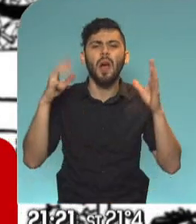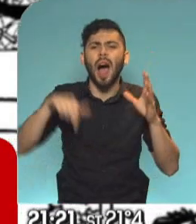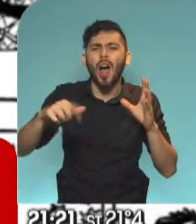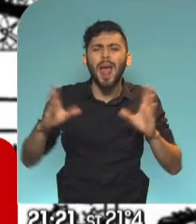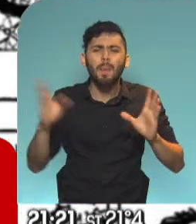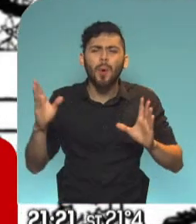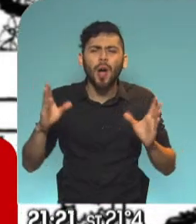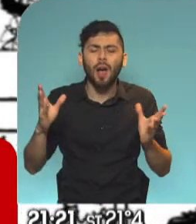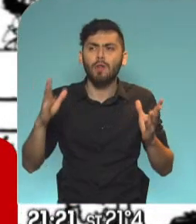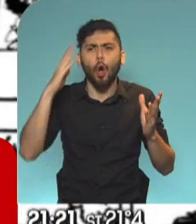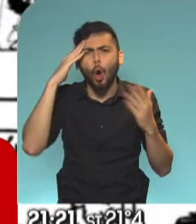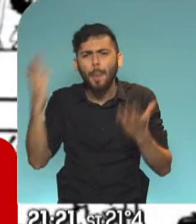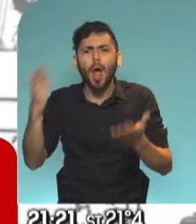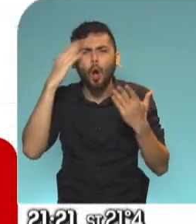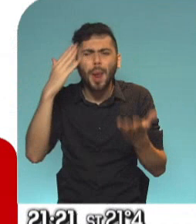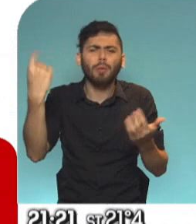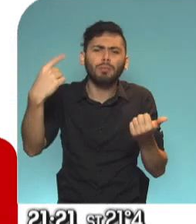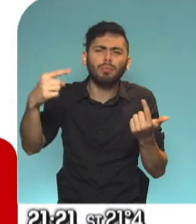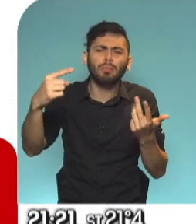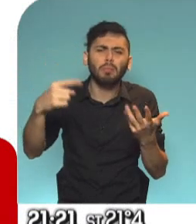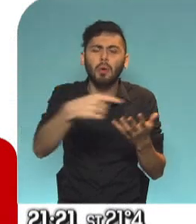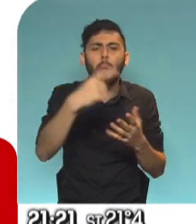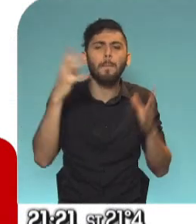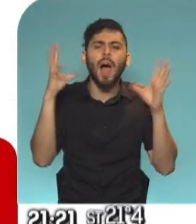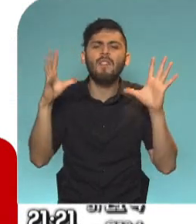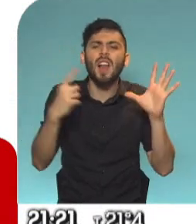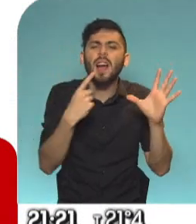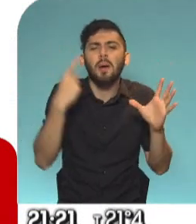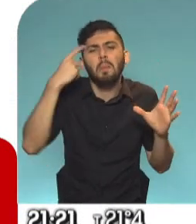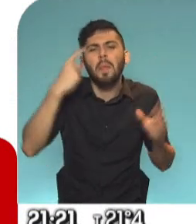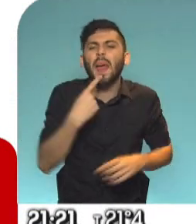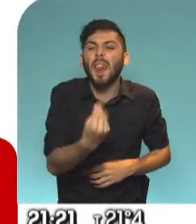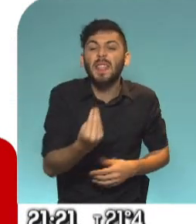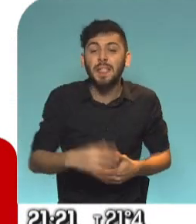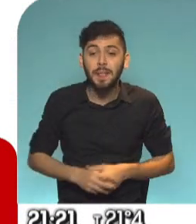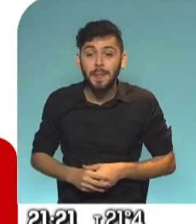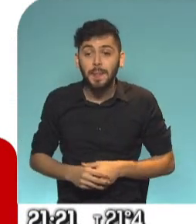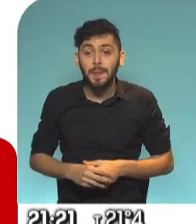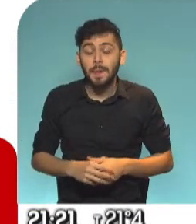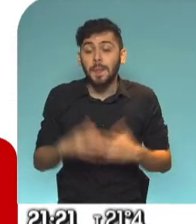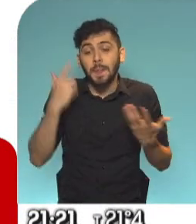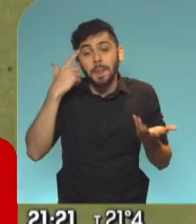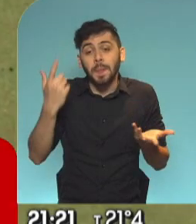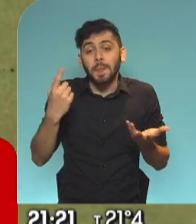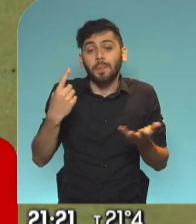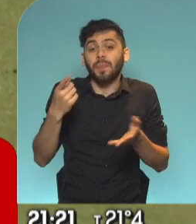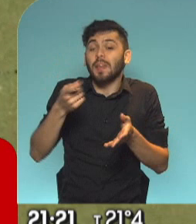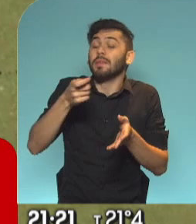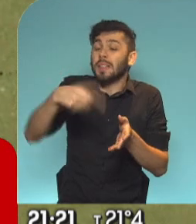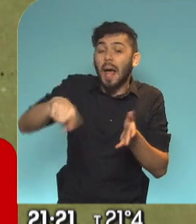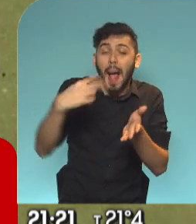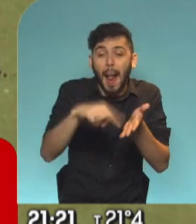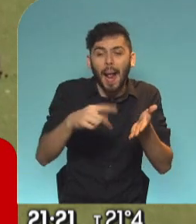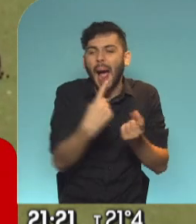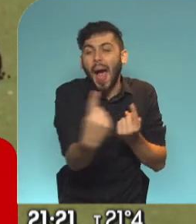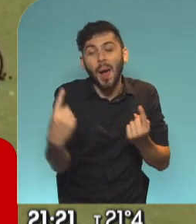tiempo con tantos homenajes, tanto recibimiento y tanto reconocimiento a...? Bueno, yo creo que leyéndola, cada lector puede imaginarse lo que diría,